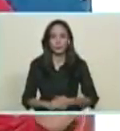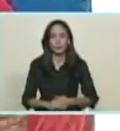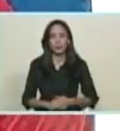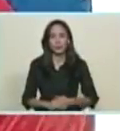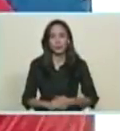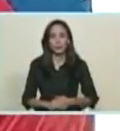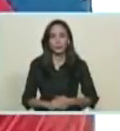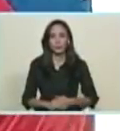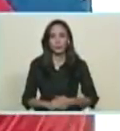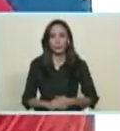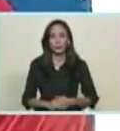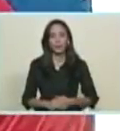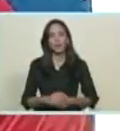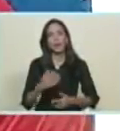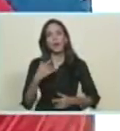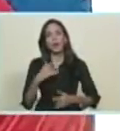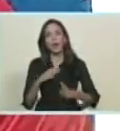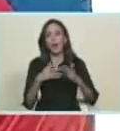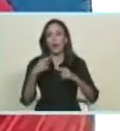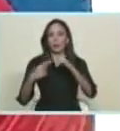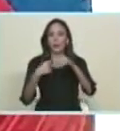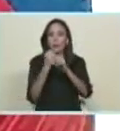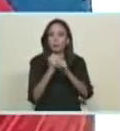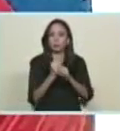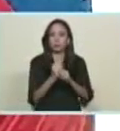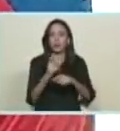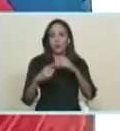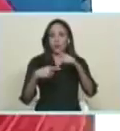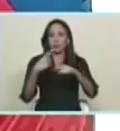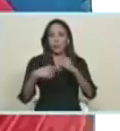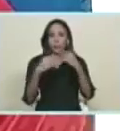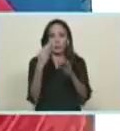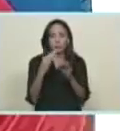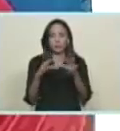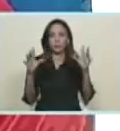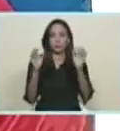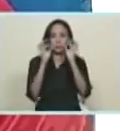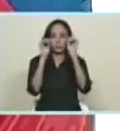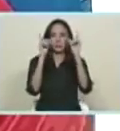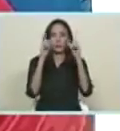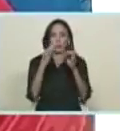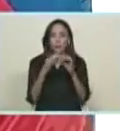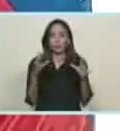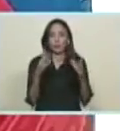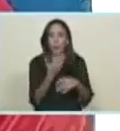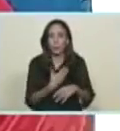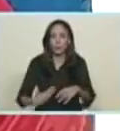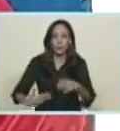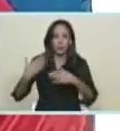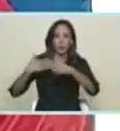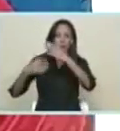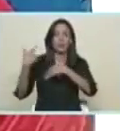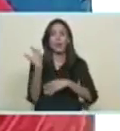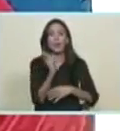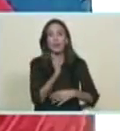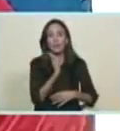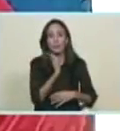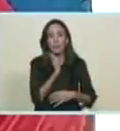Y en el momento menos esperado, a nuestro general Cipriano Castro lo ataca una